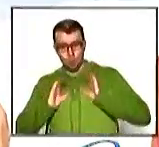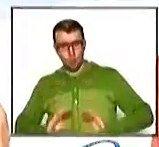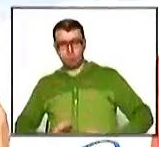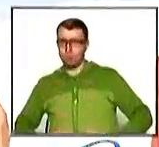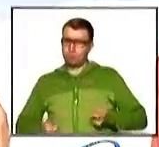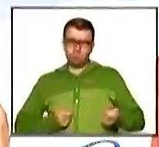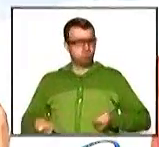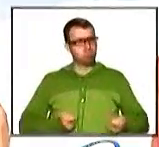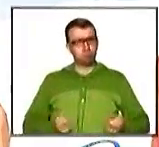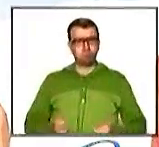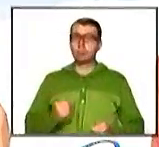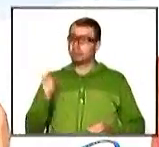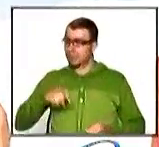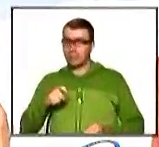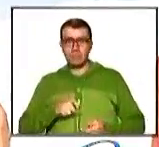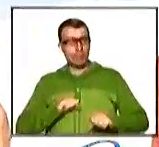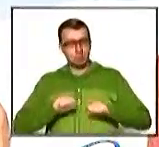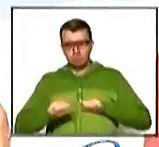los nutrientes, la herramienta,